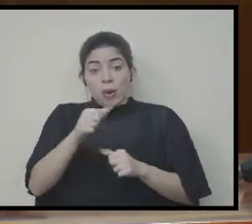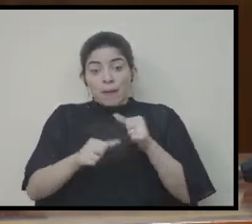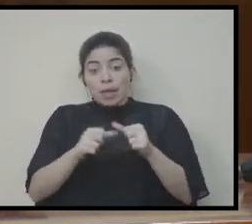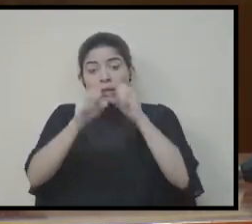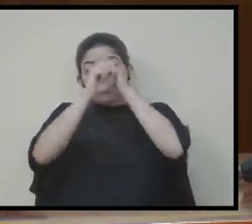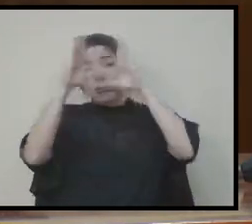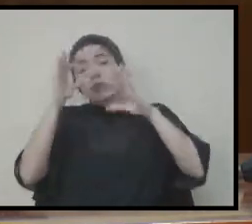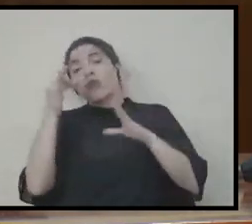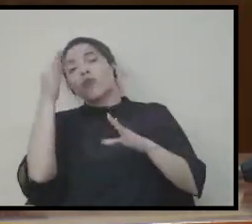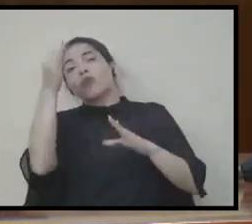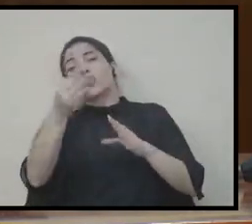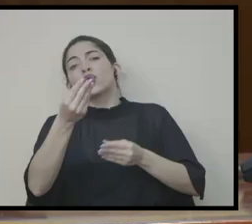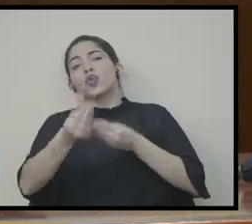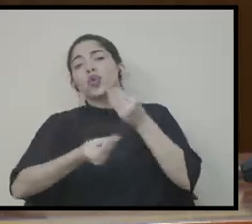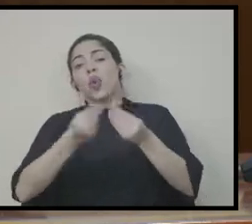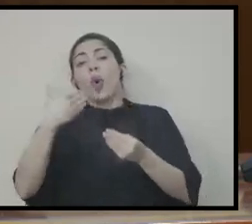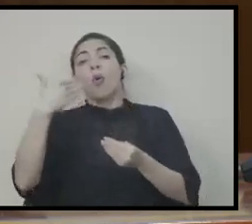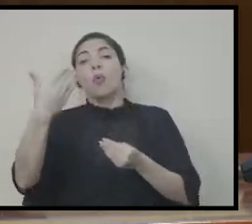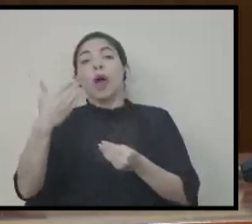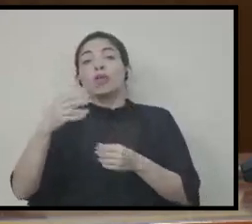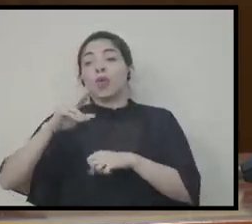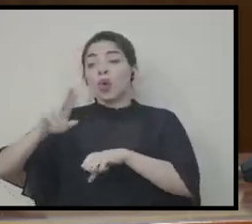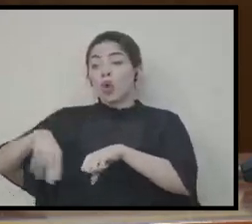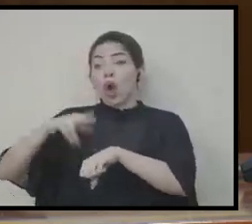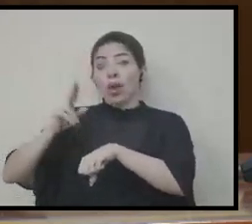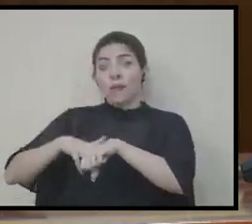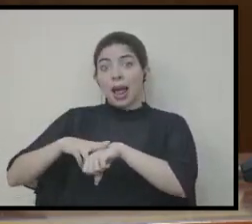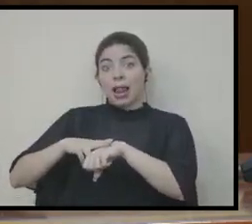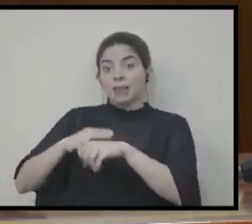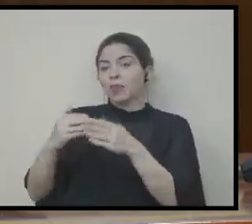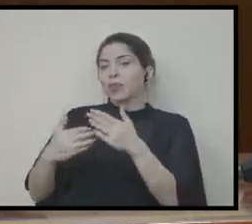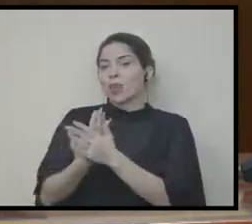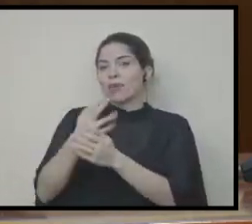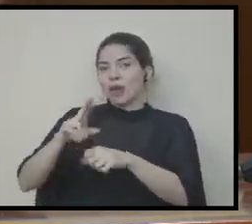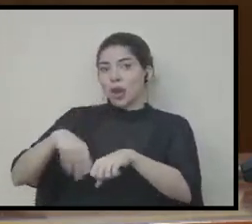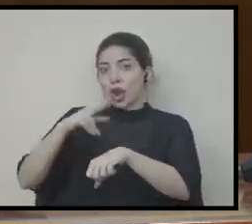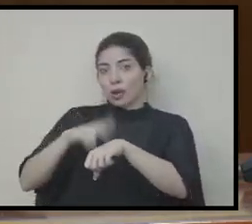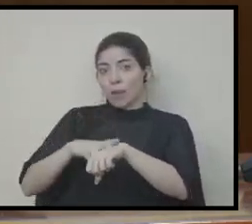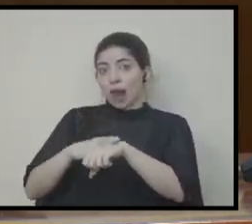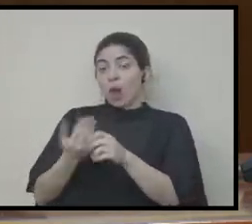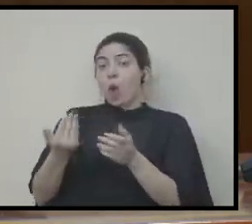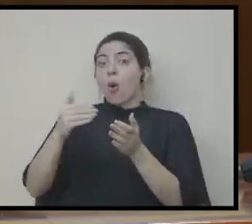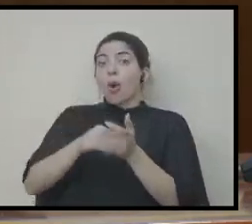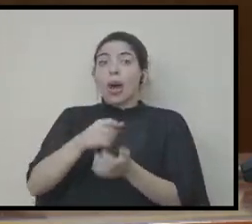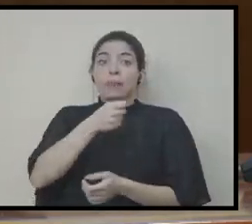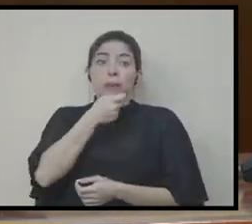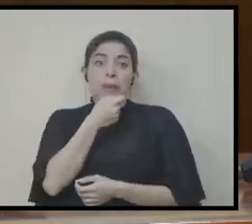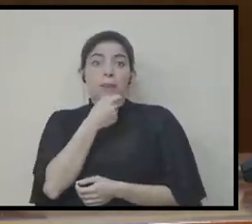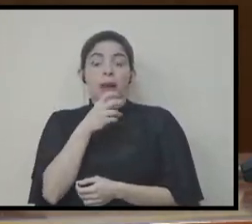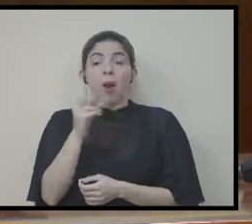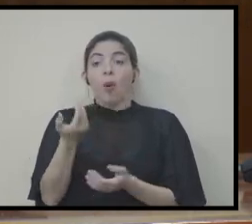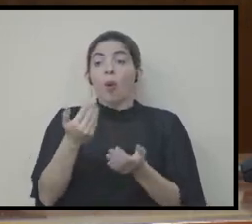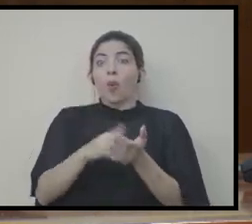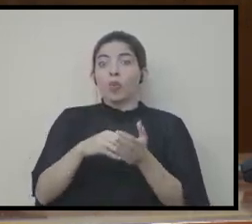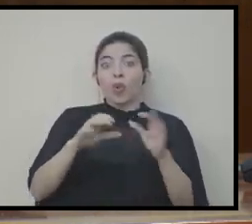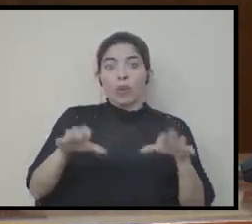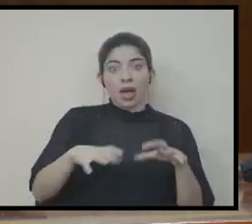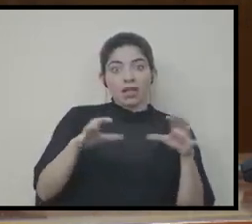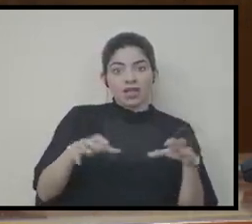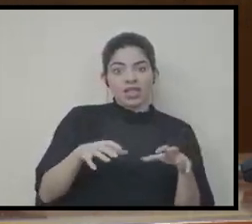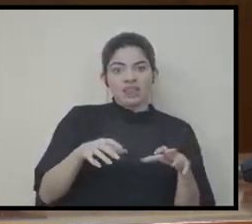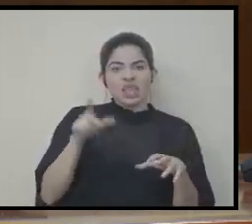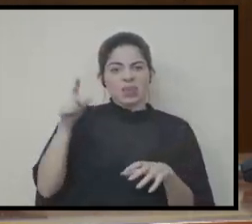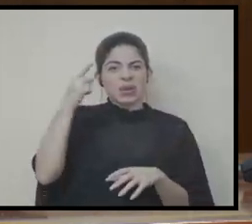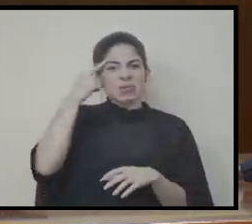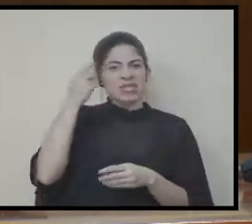largo plazo? Cuando un día la nueva normalidad, aunque va a ser nueva, cuando usted vuelva a ser locutora y usted vuelva a organizar eventos, ¿qué